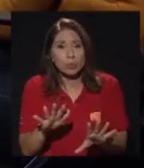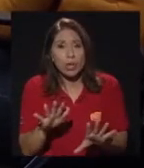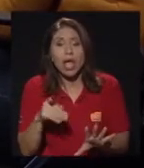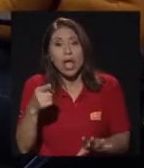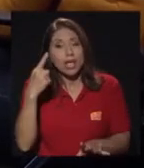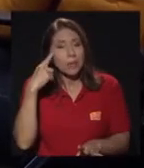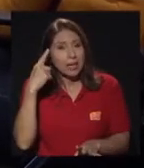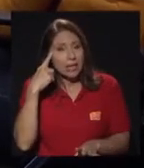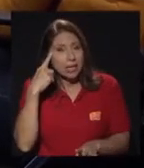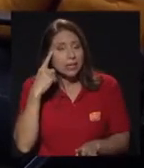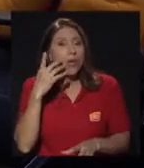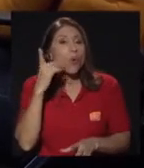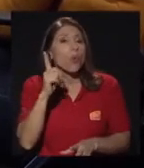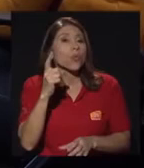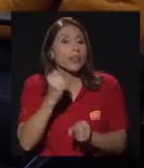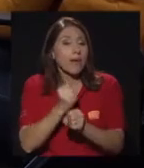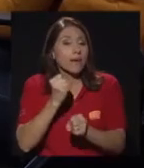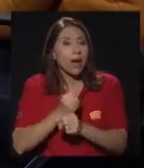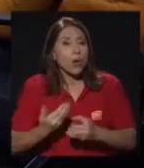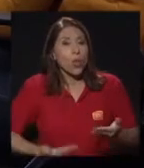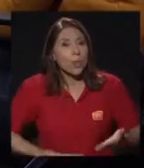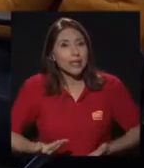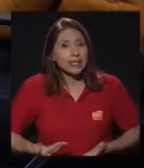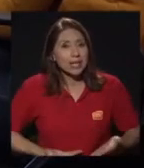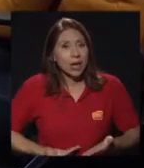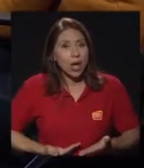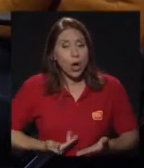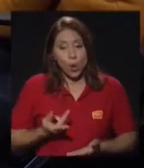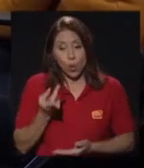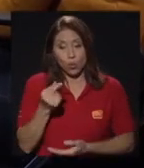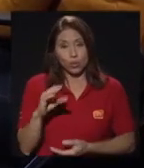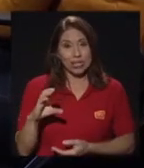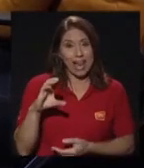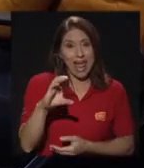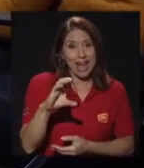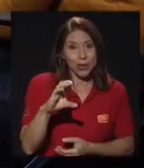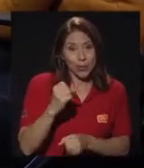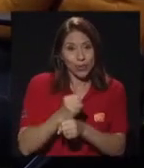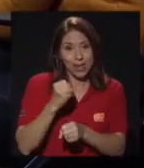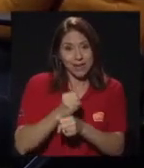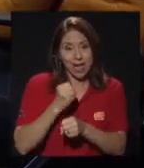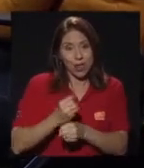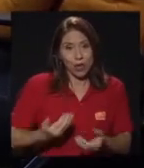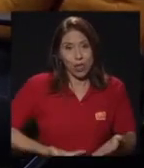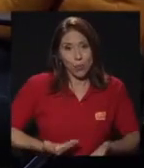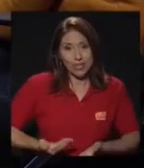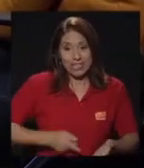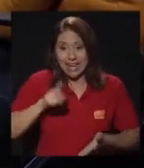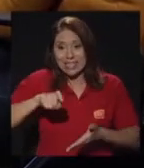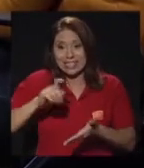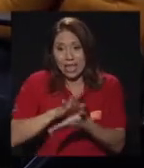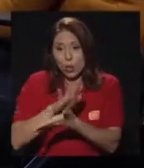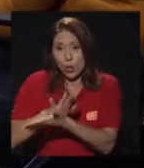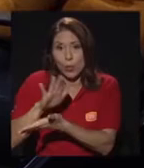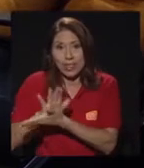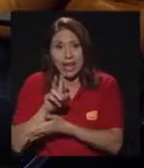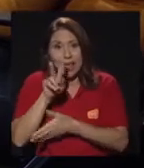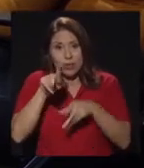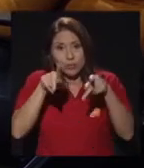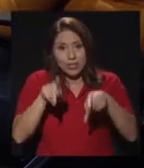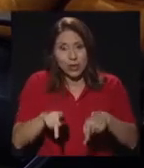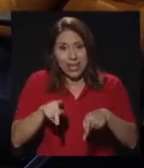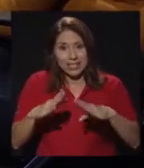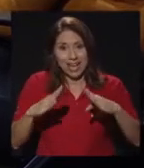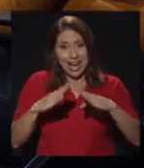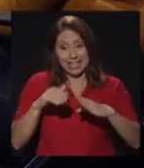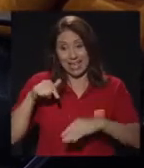imagínense, un trabajo doméstico, un salario de doméstica, teniendo que documentar a tres de su casa, por ejemplo, este año